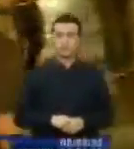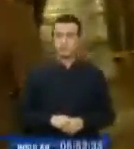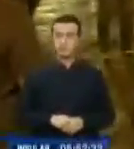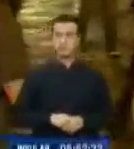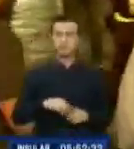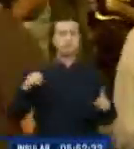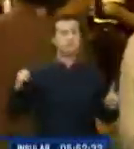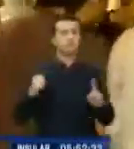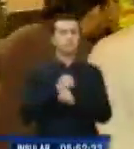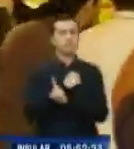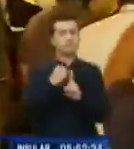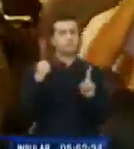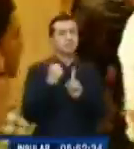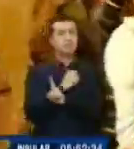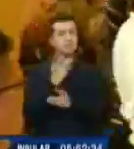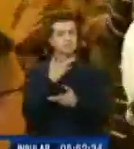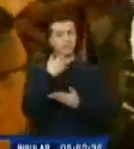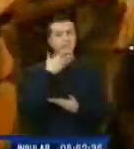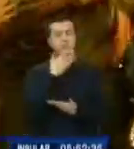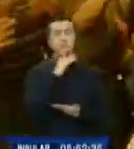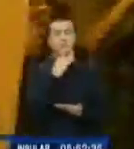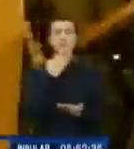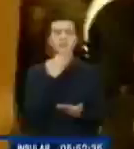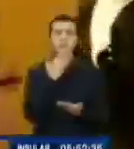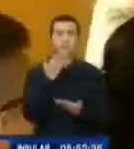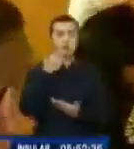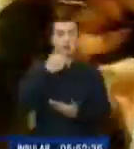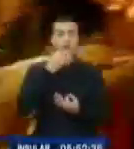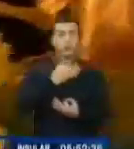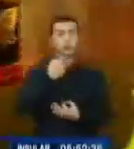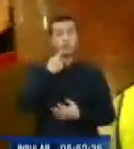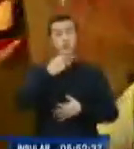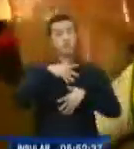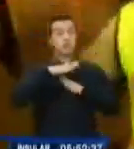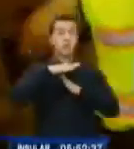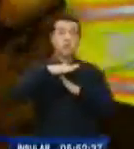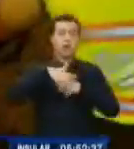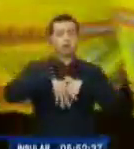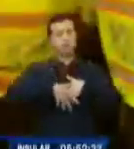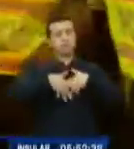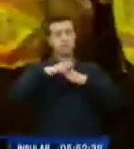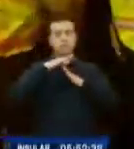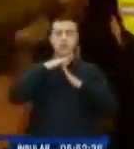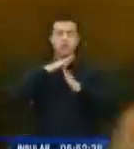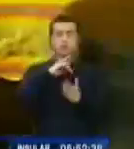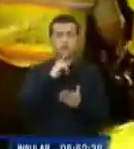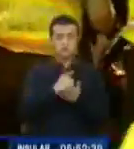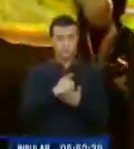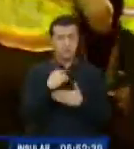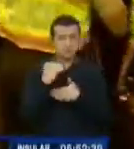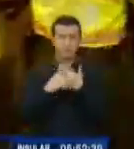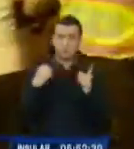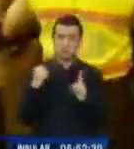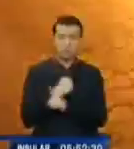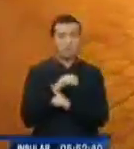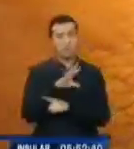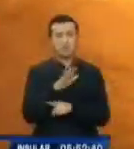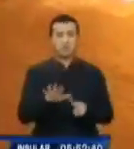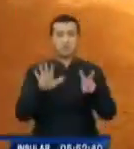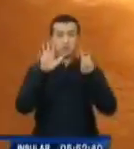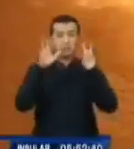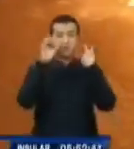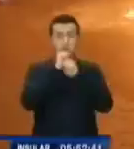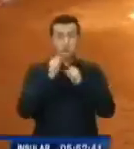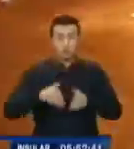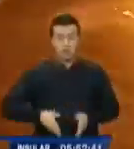En actos de extrema violencia se convirtió la marcha que fue anunciada como pacífica por grupos de la oposición al régimen. Cerca de las 7 de la noche, en